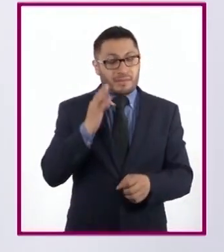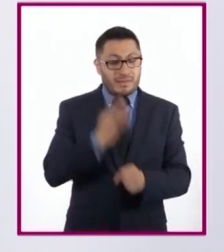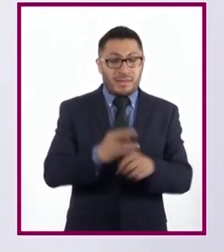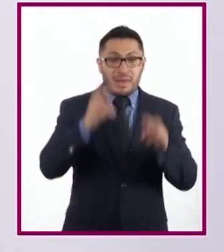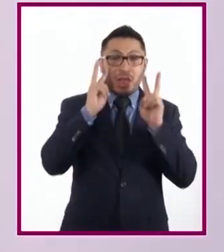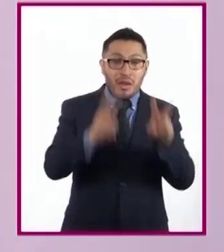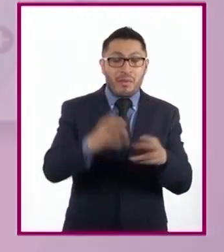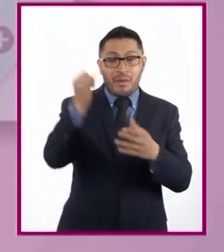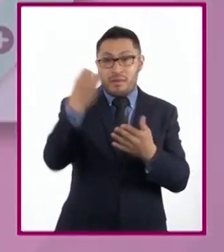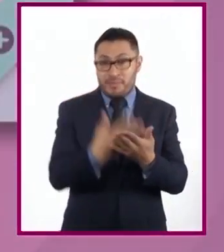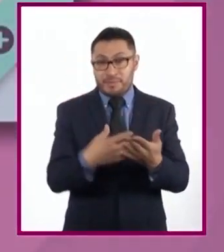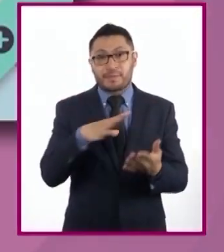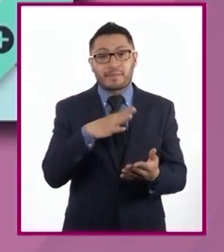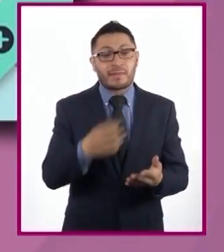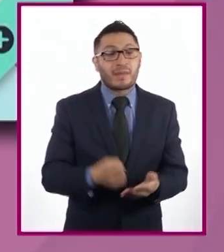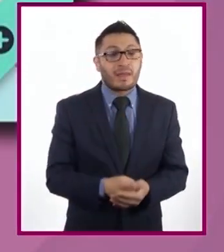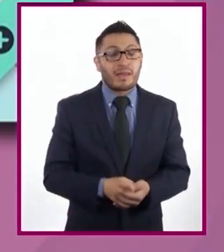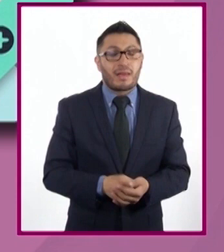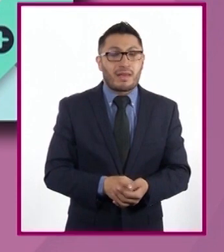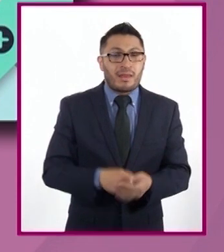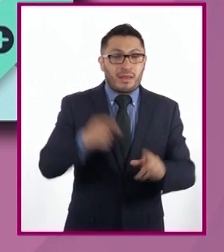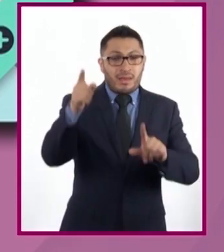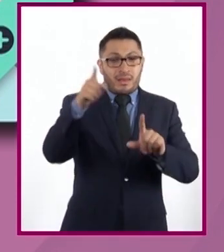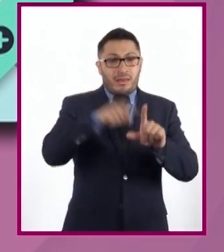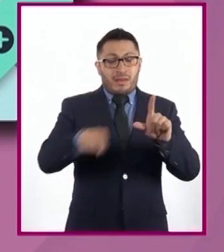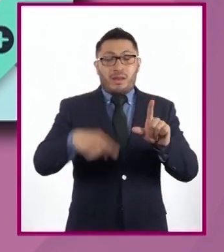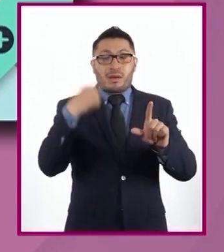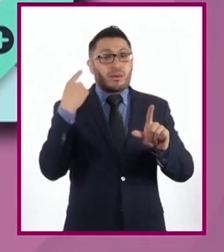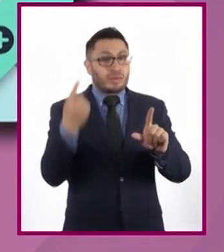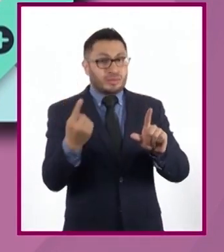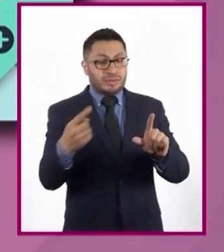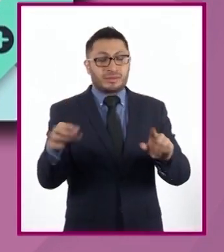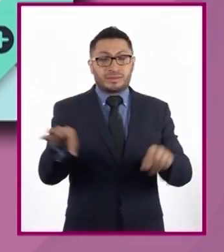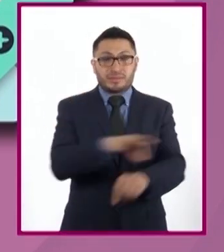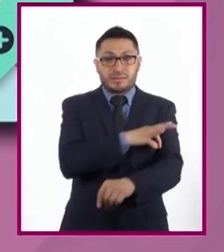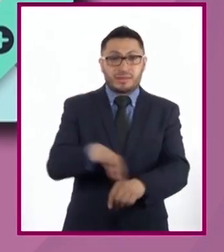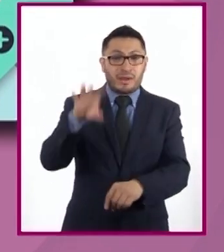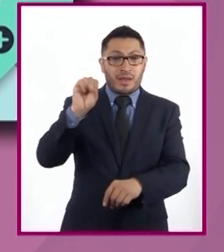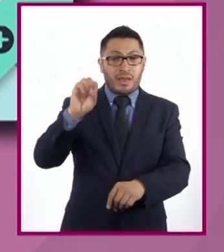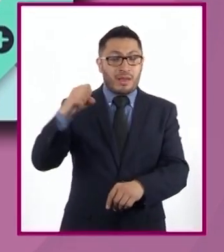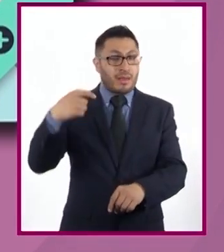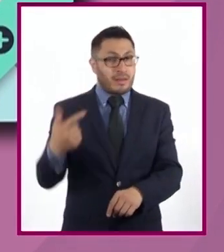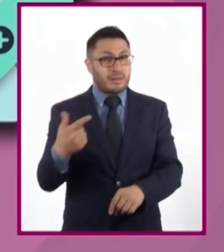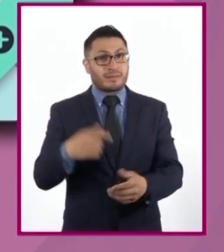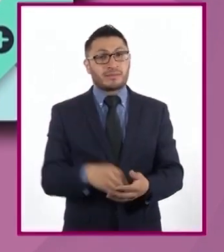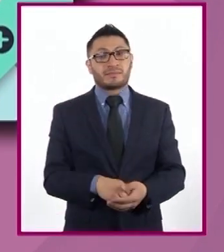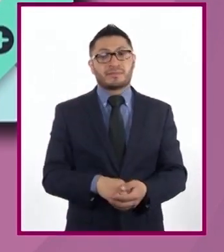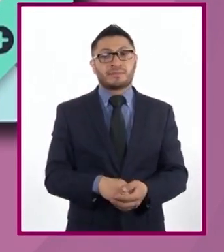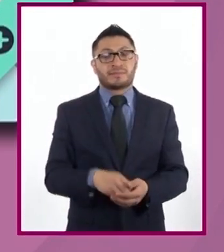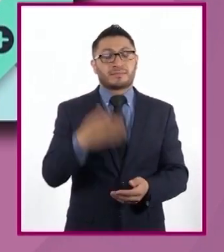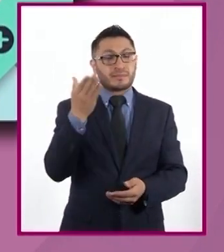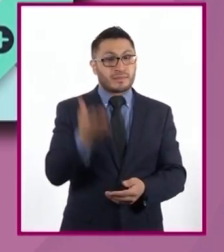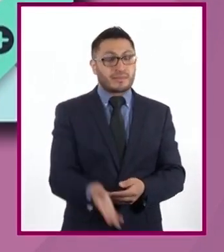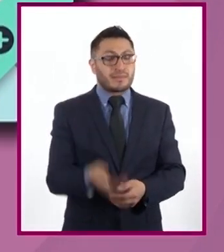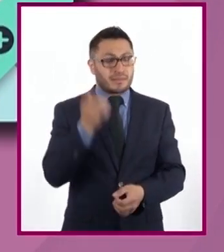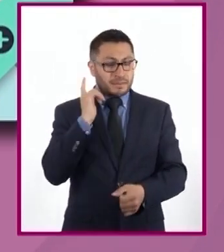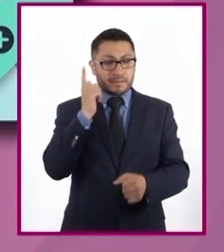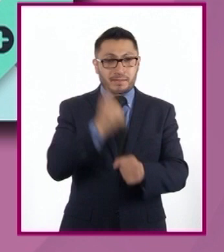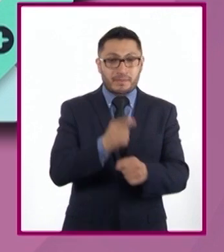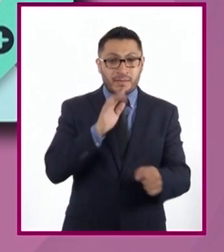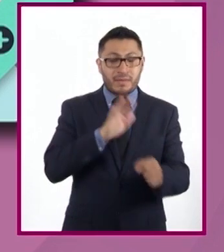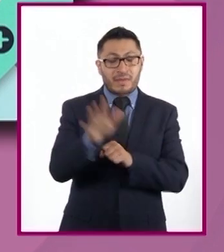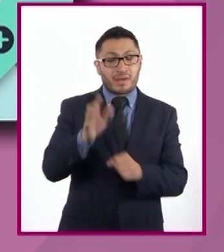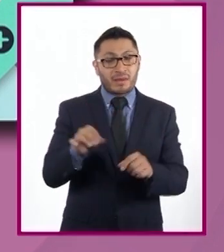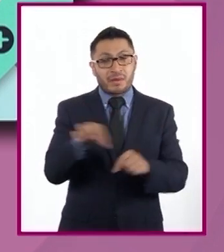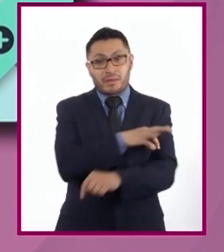en la imagen, tenemos el ángulo 1, que mide 60 grados. Nos piden determinar la